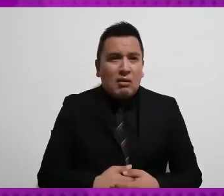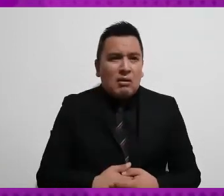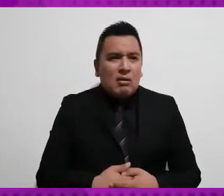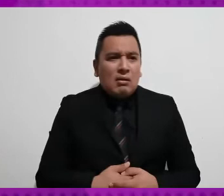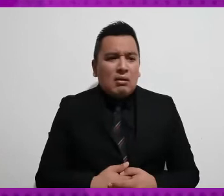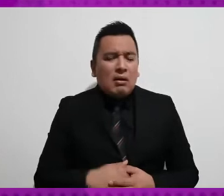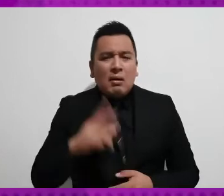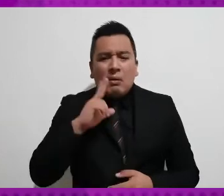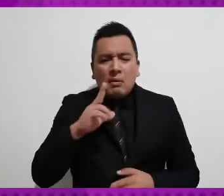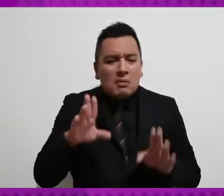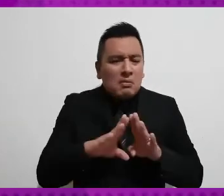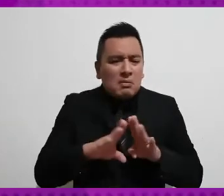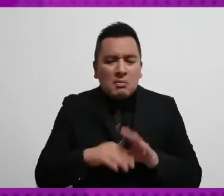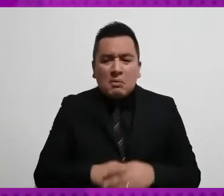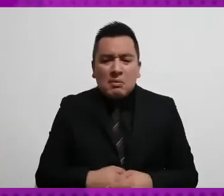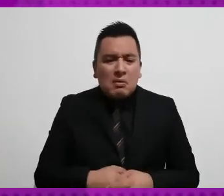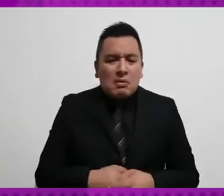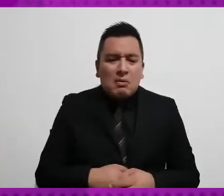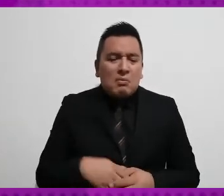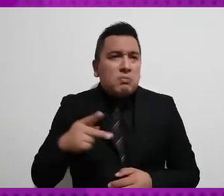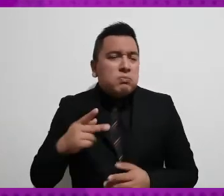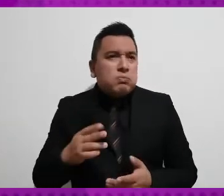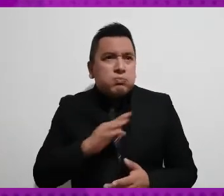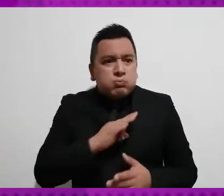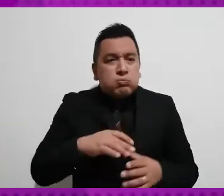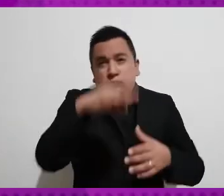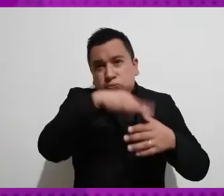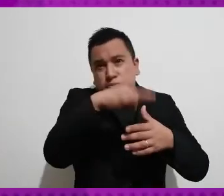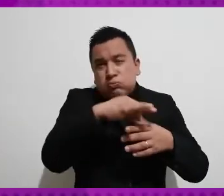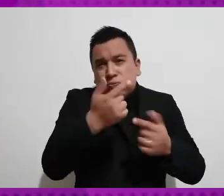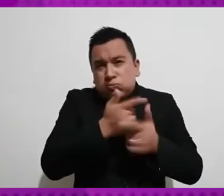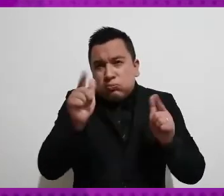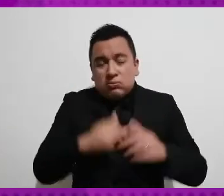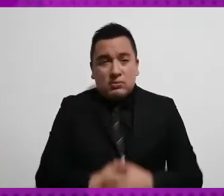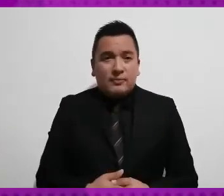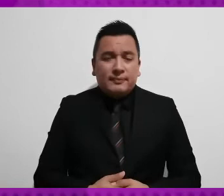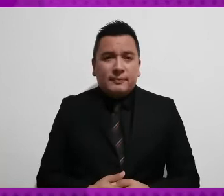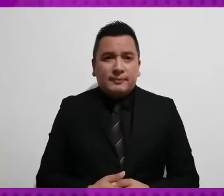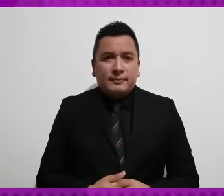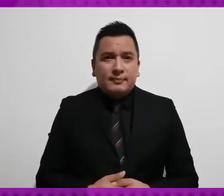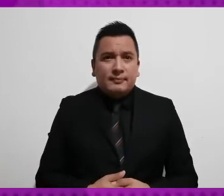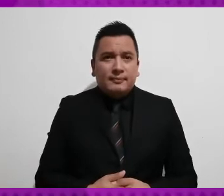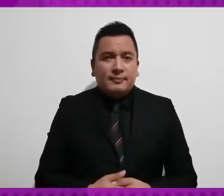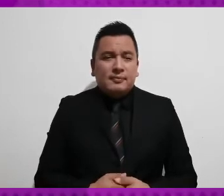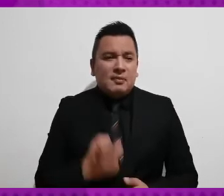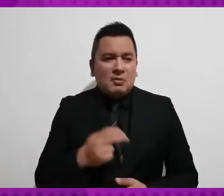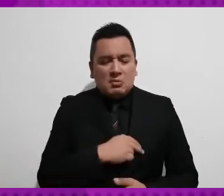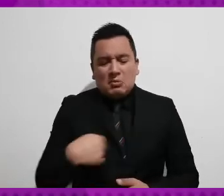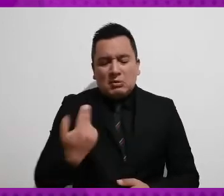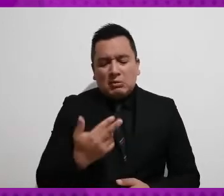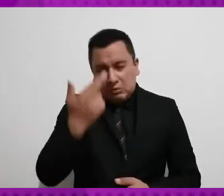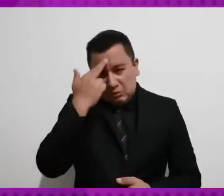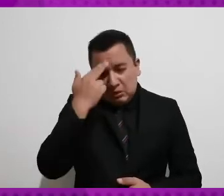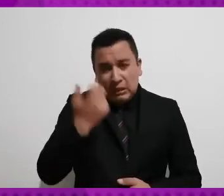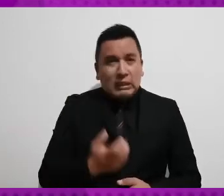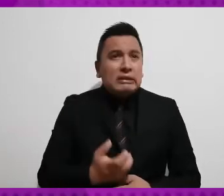cómo están conformados los órganos de decisión política en nuestro país. Entonces, estas acciones debemos de recordar que son